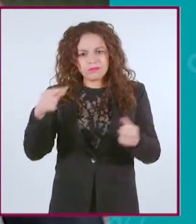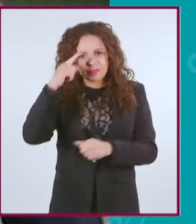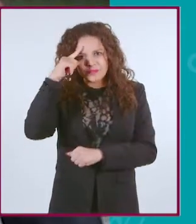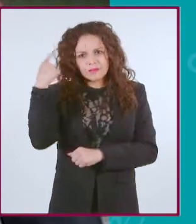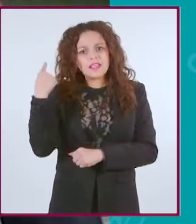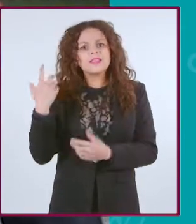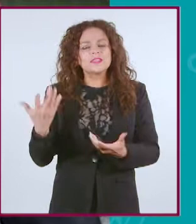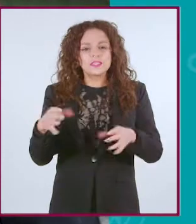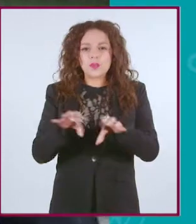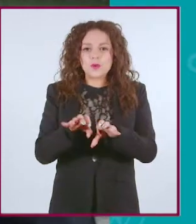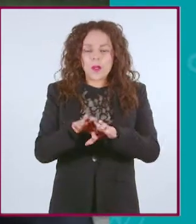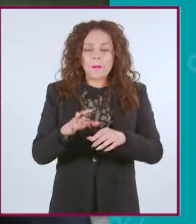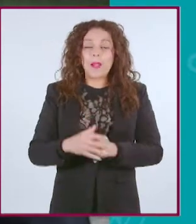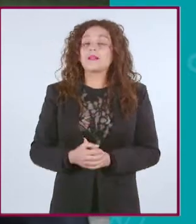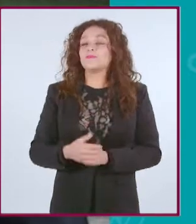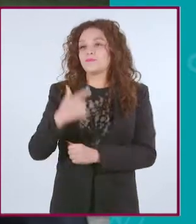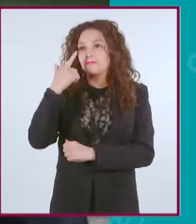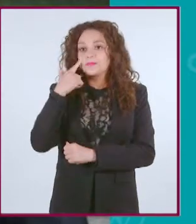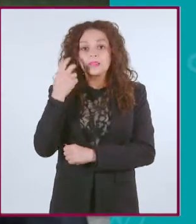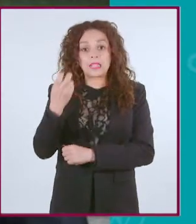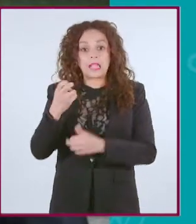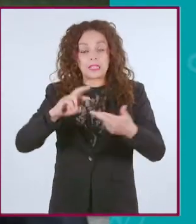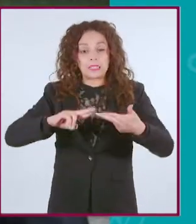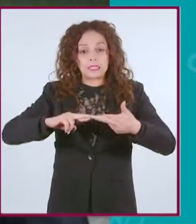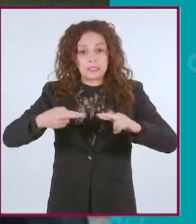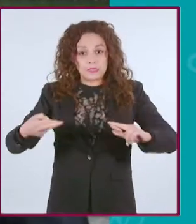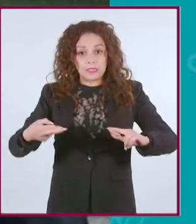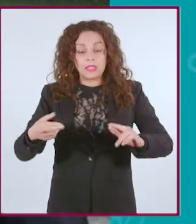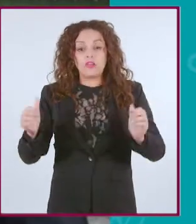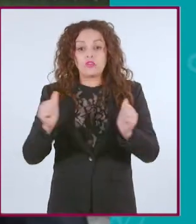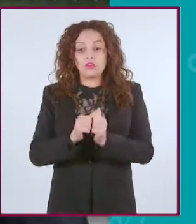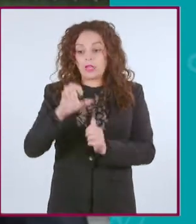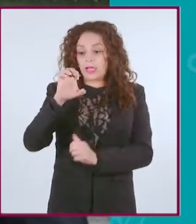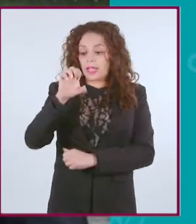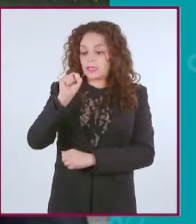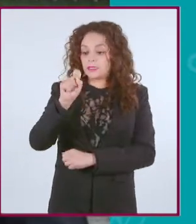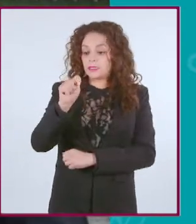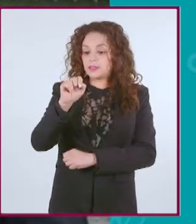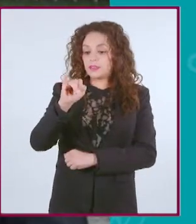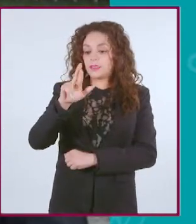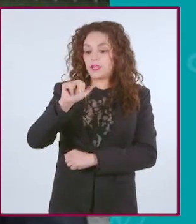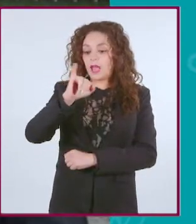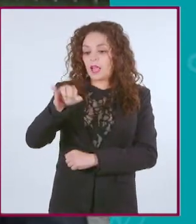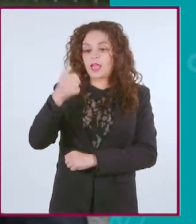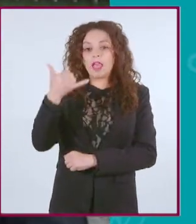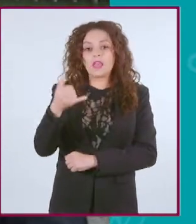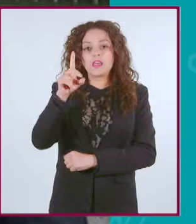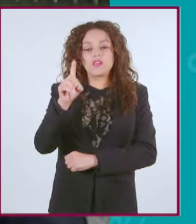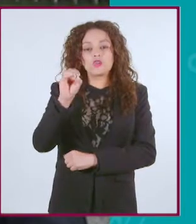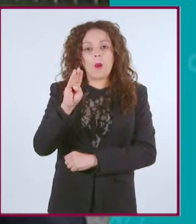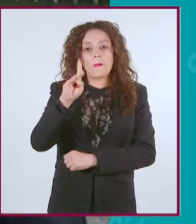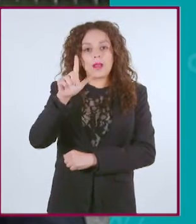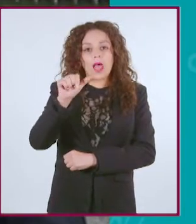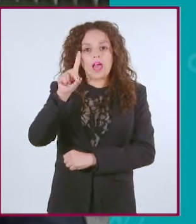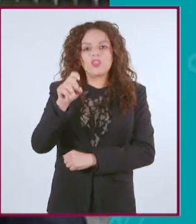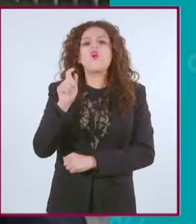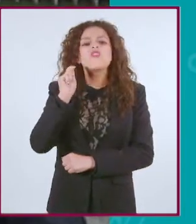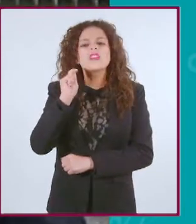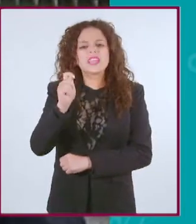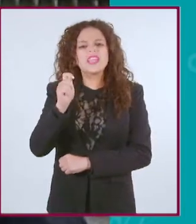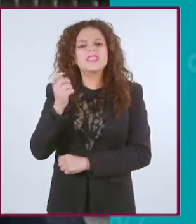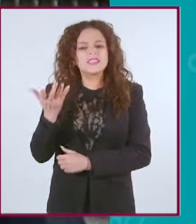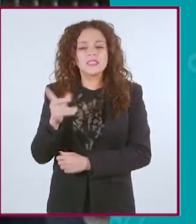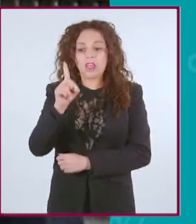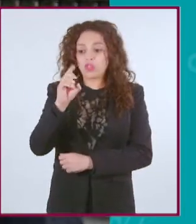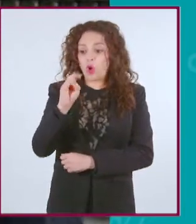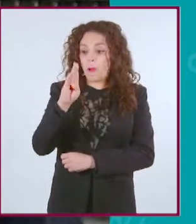Bueno, este hilo se hace a base de estirajes y doblados. ¿Qué es el doblado? Nosotros tenemos que